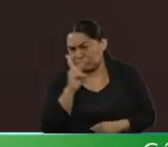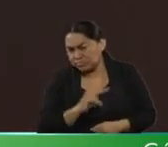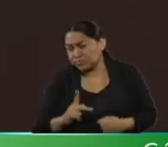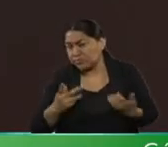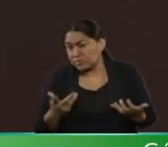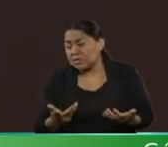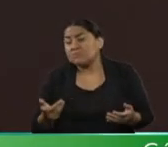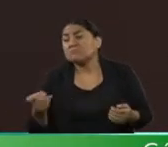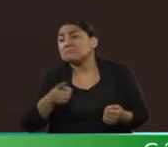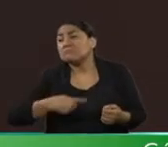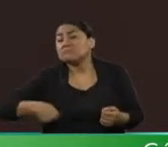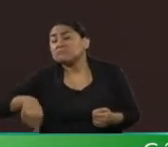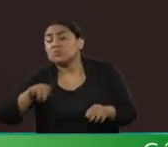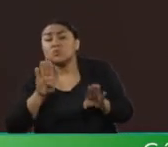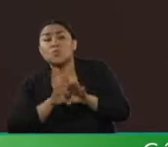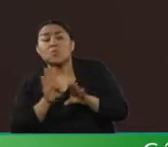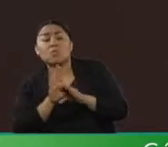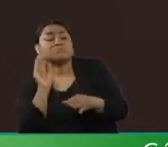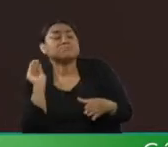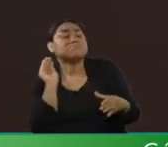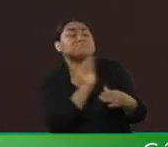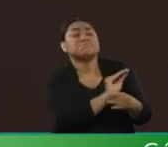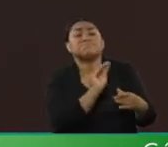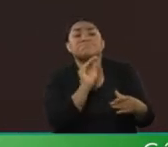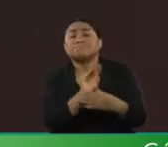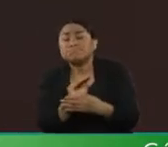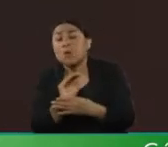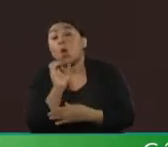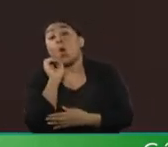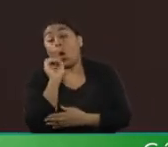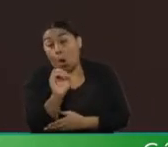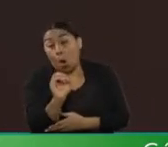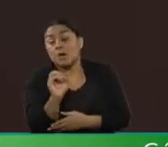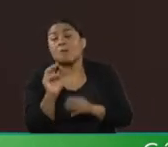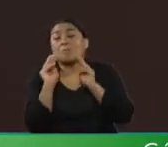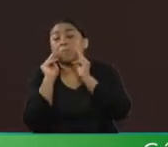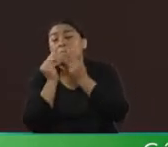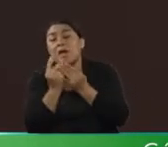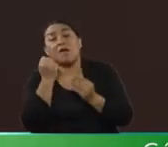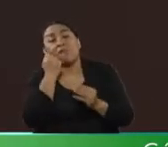están siendo ignorados y enganchados por la delincuencia